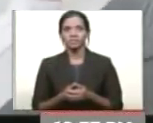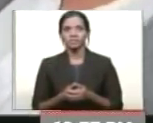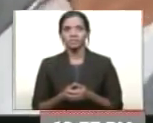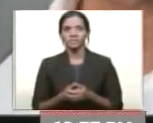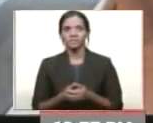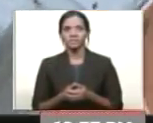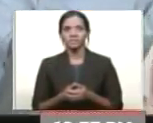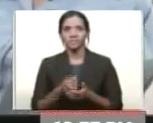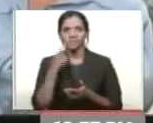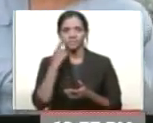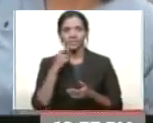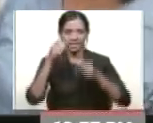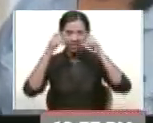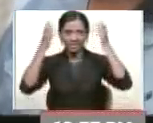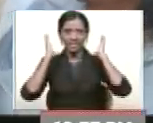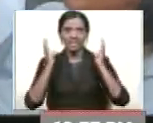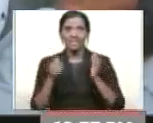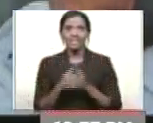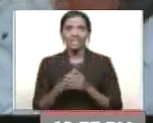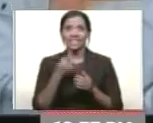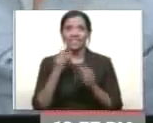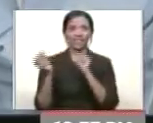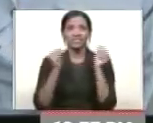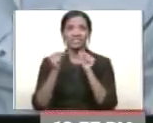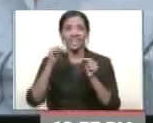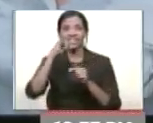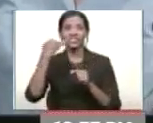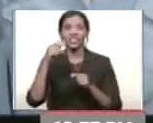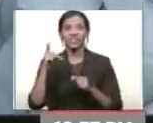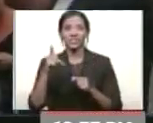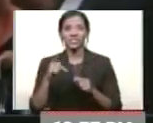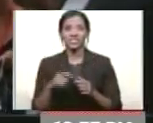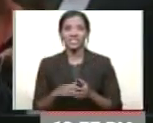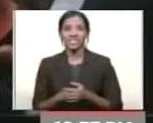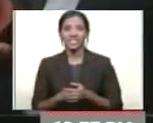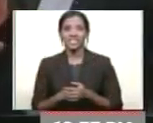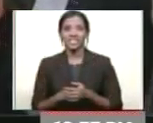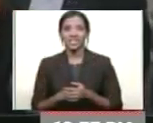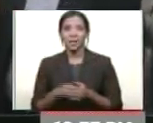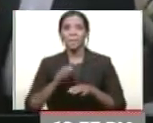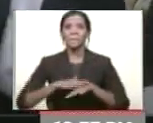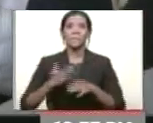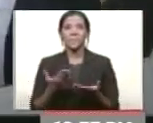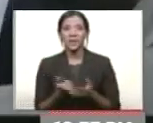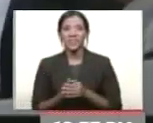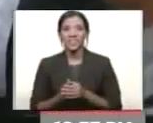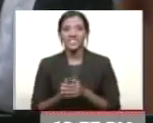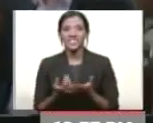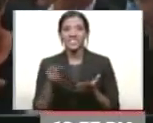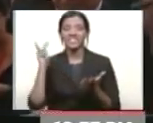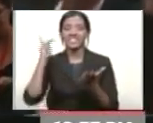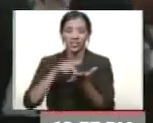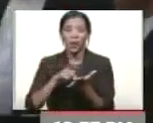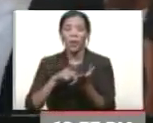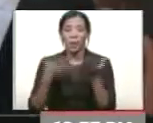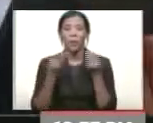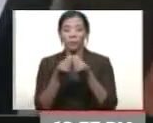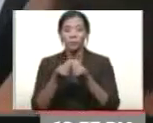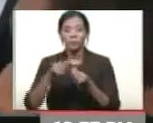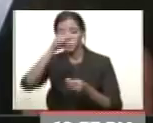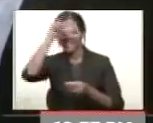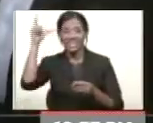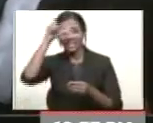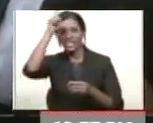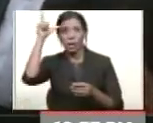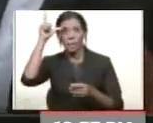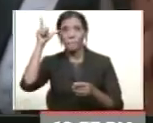Mira, Ramos, tú que dijiste que nada más le daba declaraciones a su conducta. ¿Cómo te vas a implosionar con Leopoldo López si Leopoldo